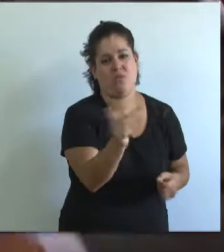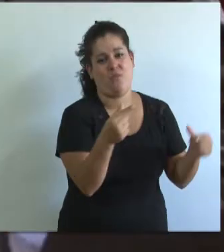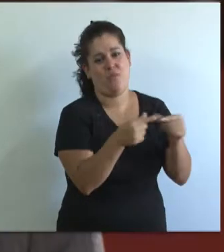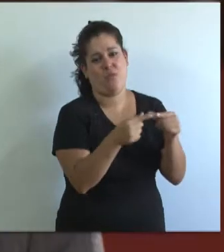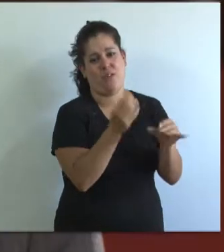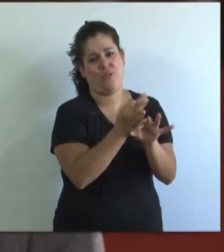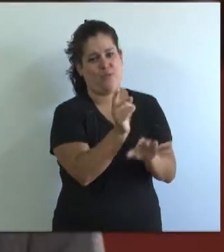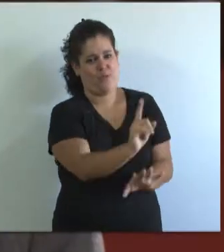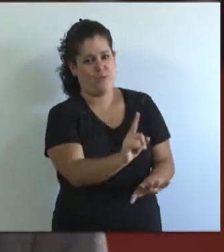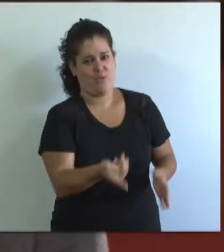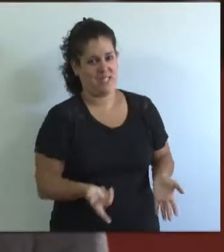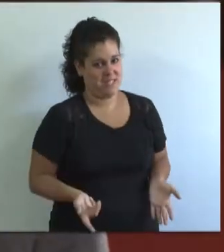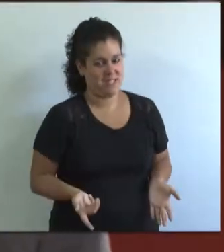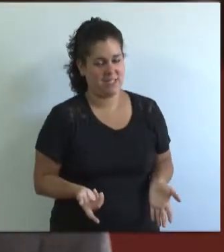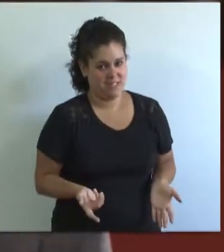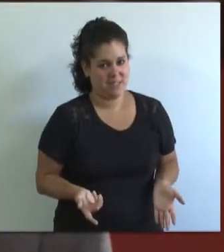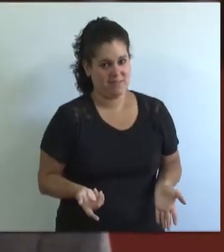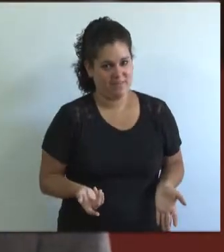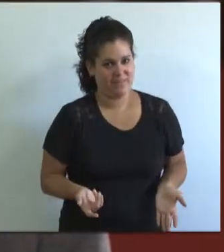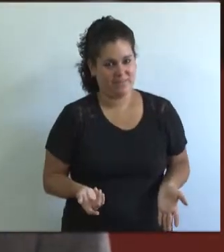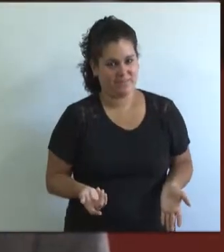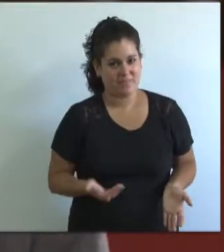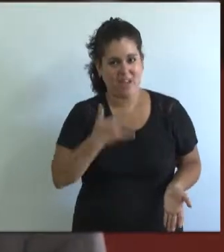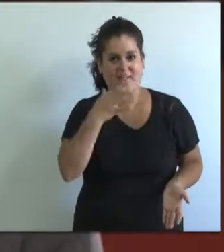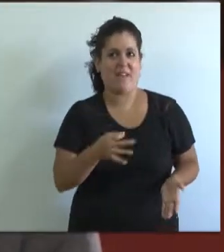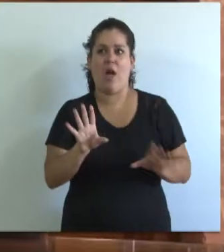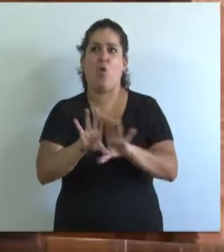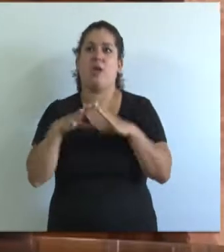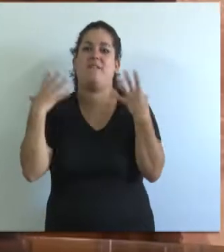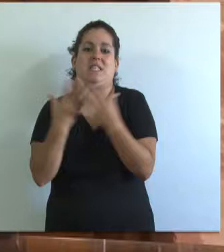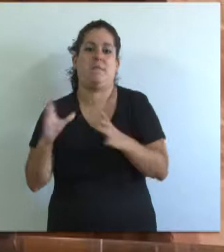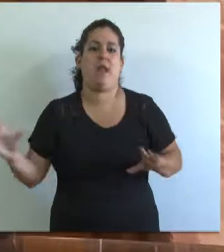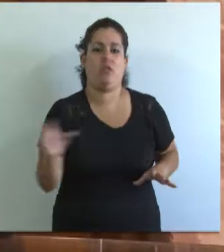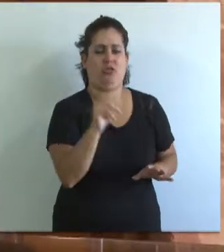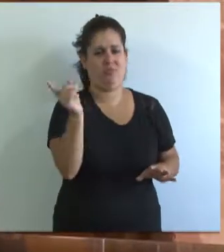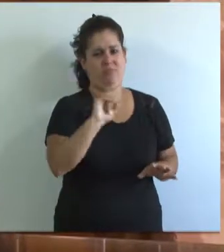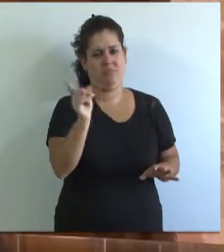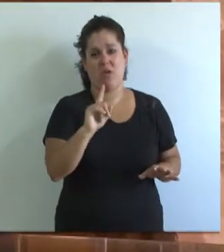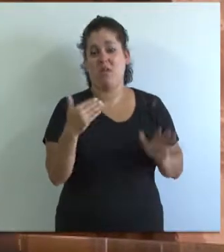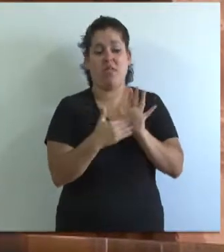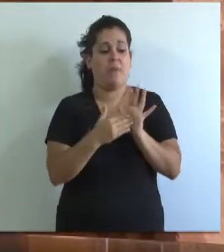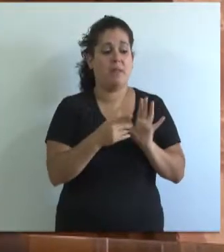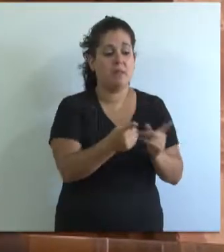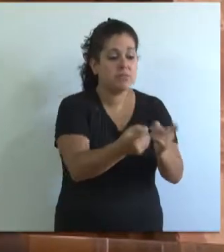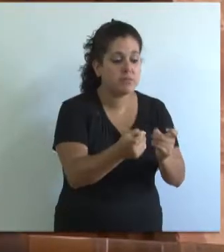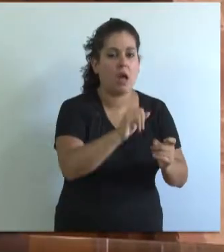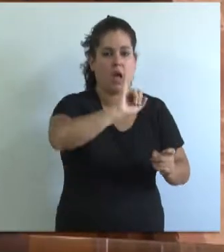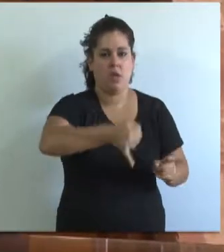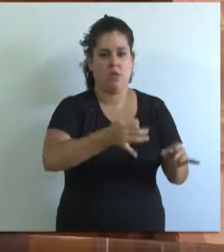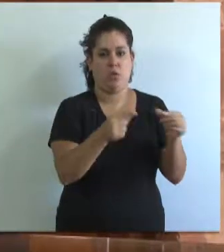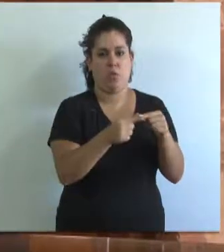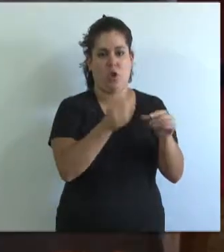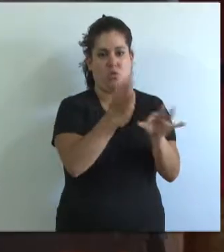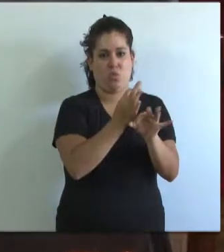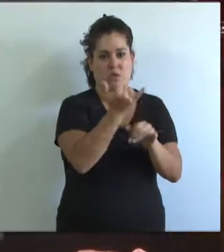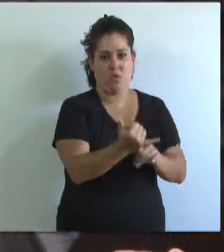gratuito. La idea no es sería que universal este beneficio. Claro. No sería universal, porque habría que ver a qué sector lo necesita. Sí, ¿Ese es el punto?